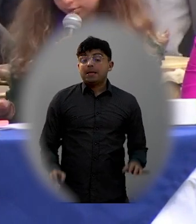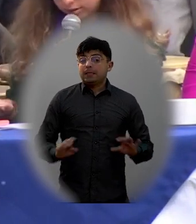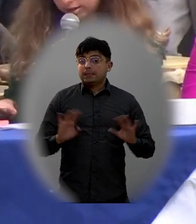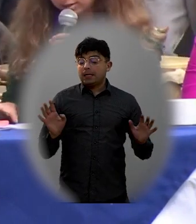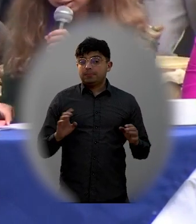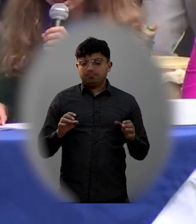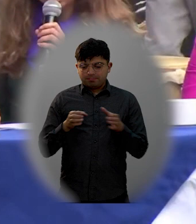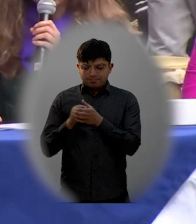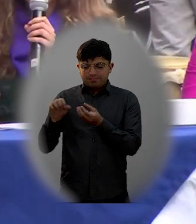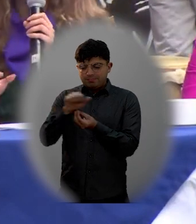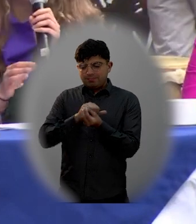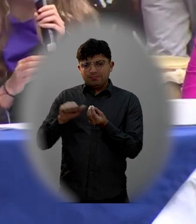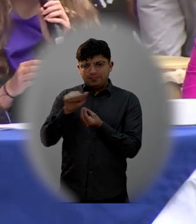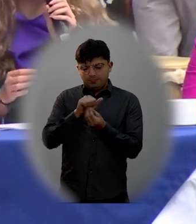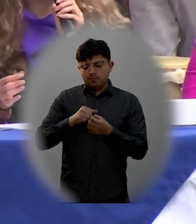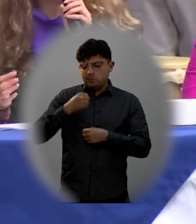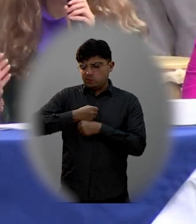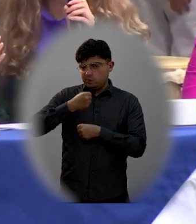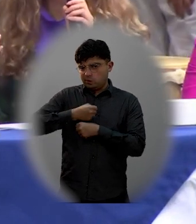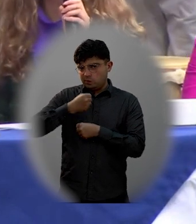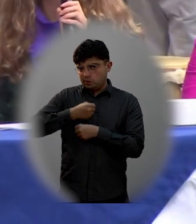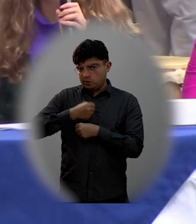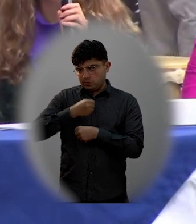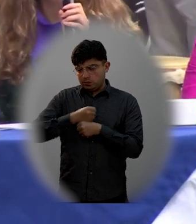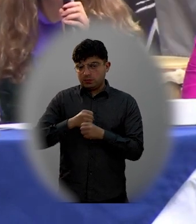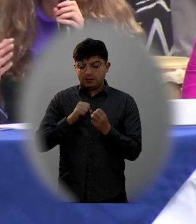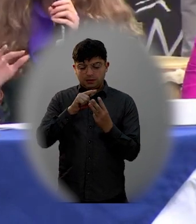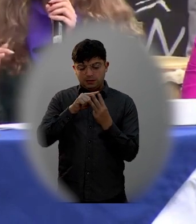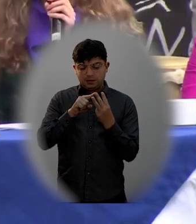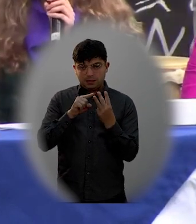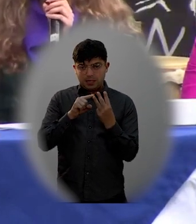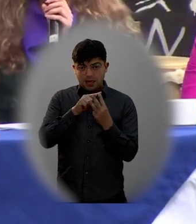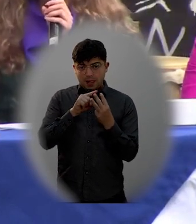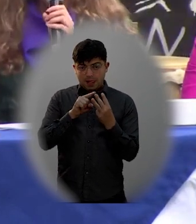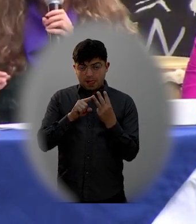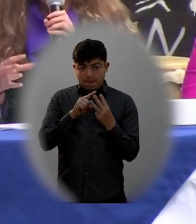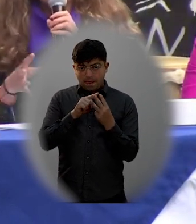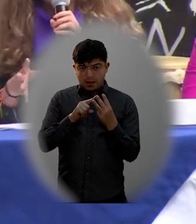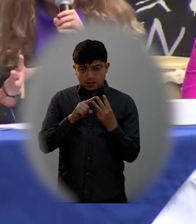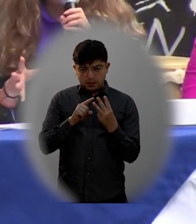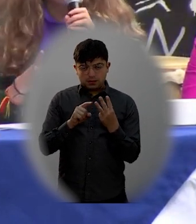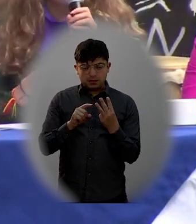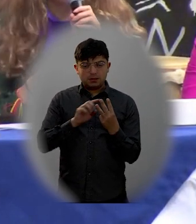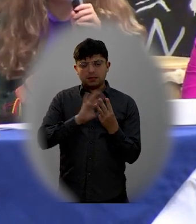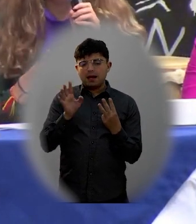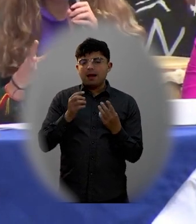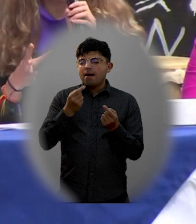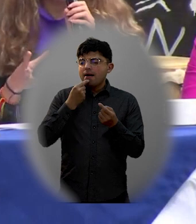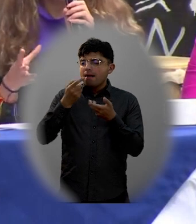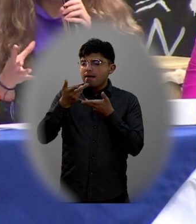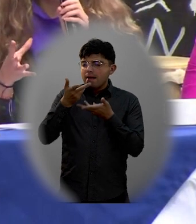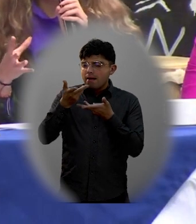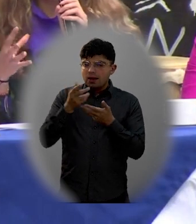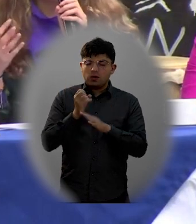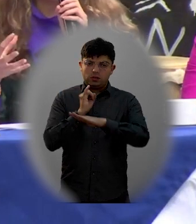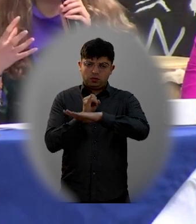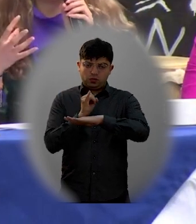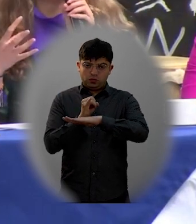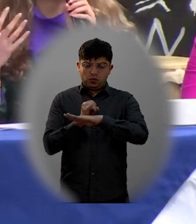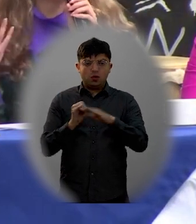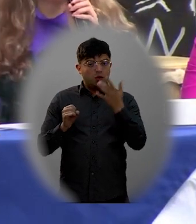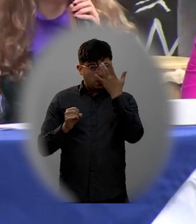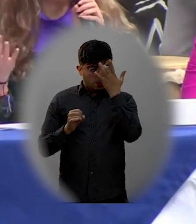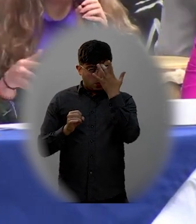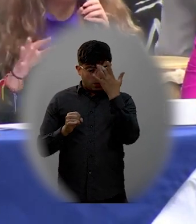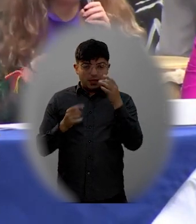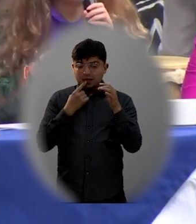desde la juntanza trabajamos en tres direcciones. Una, en interlocución con la institución, porque